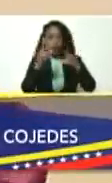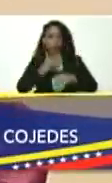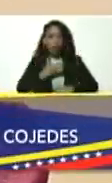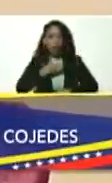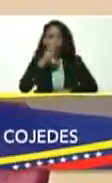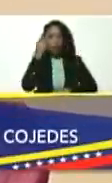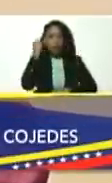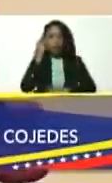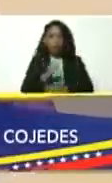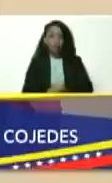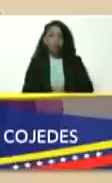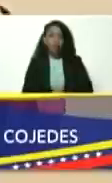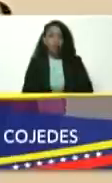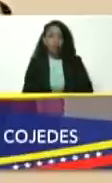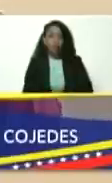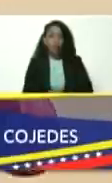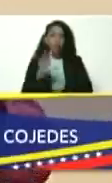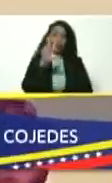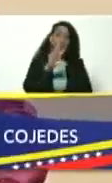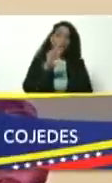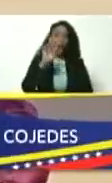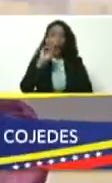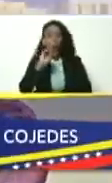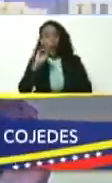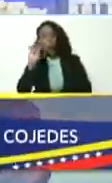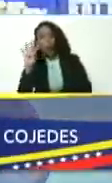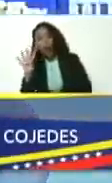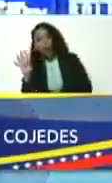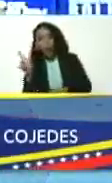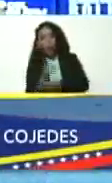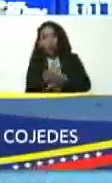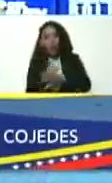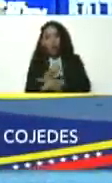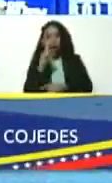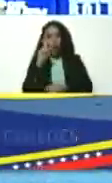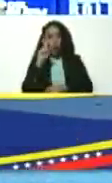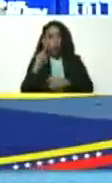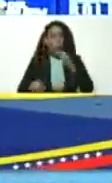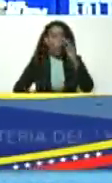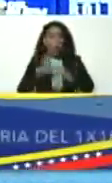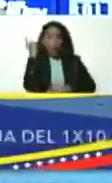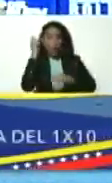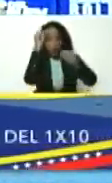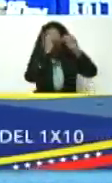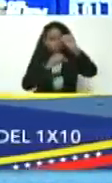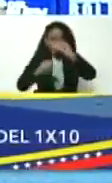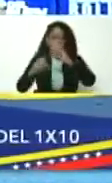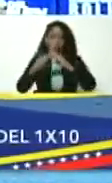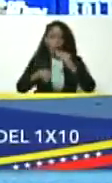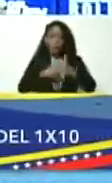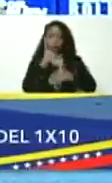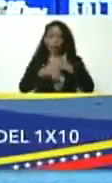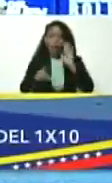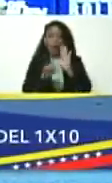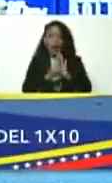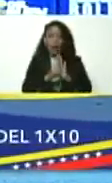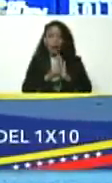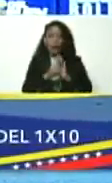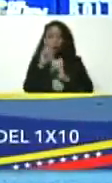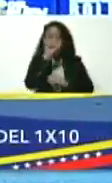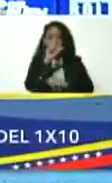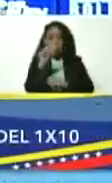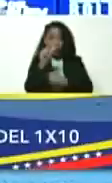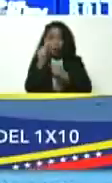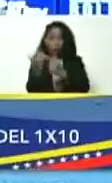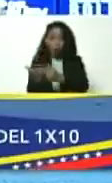alcaldesas y tres o cuatro gobernadores una vez revisado todo el proyecto de ley dentro de una semana -